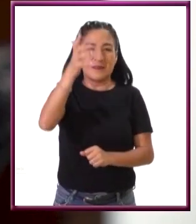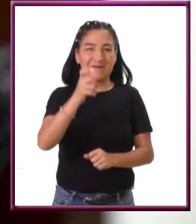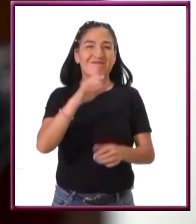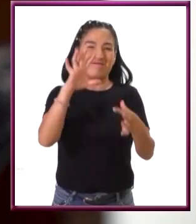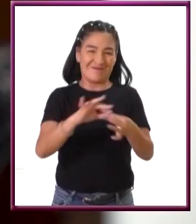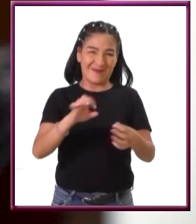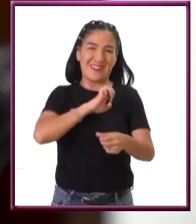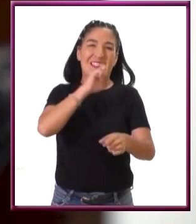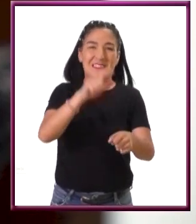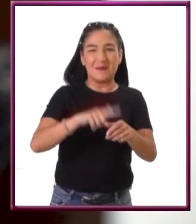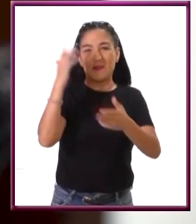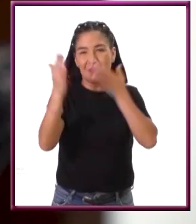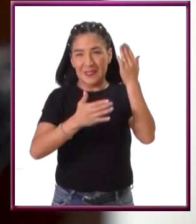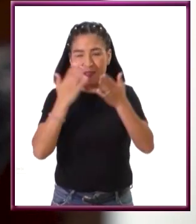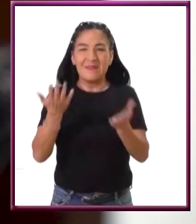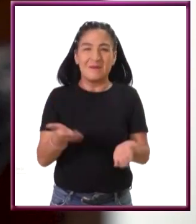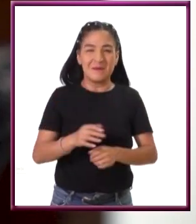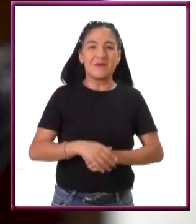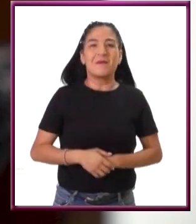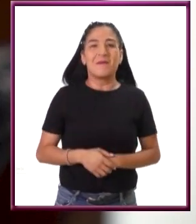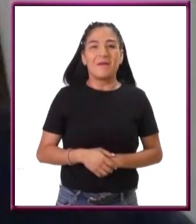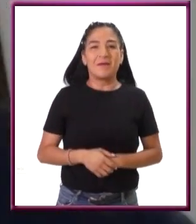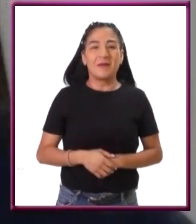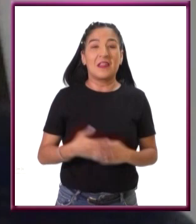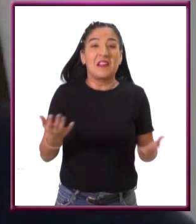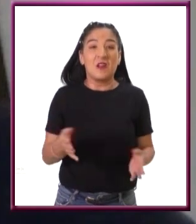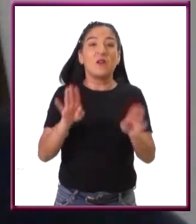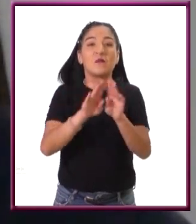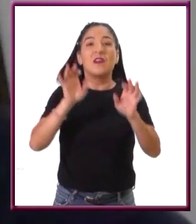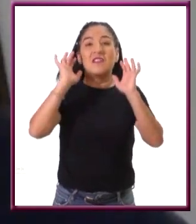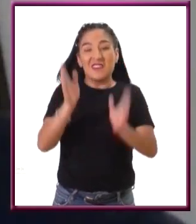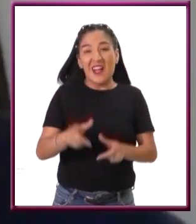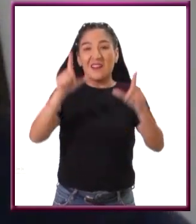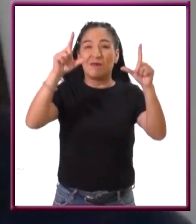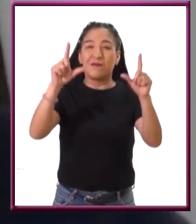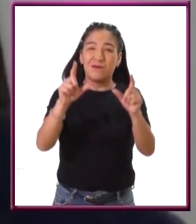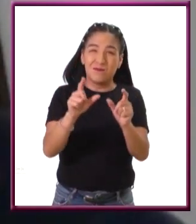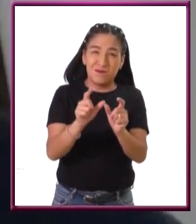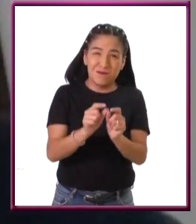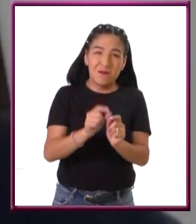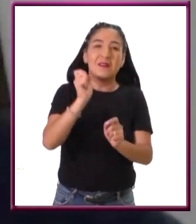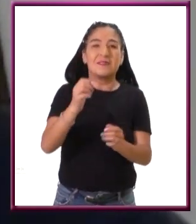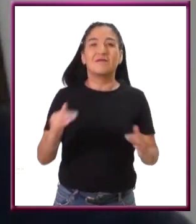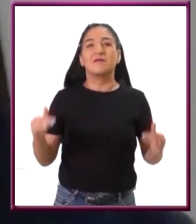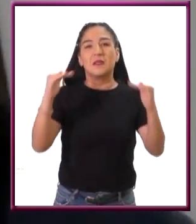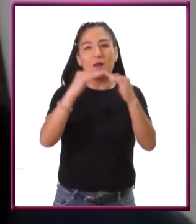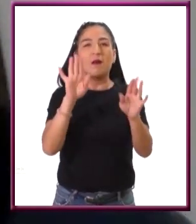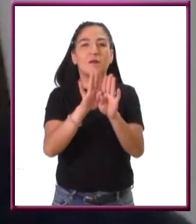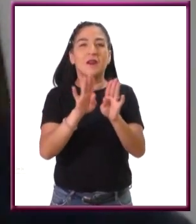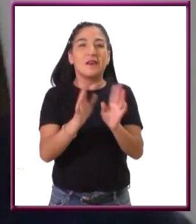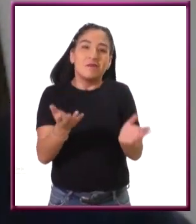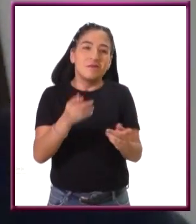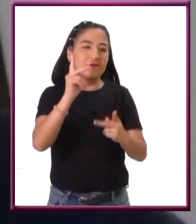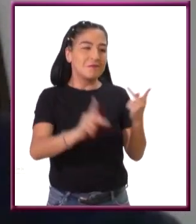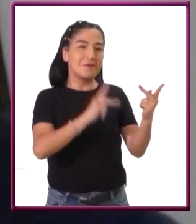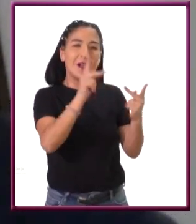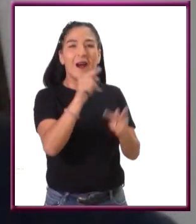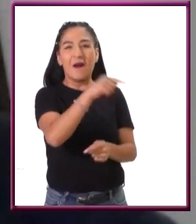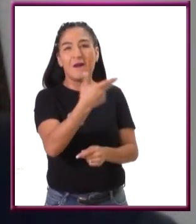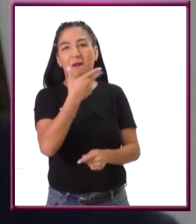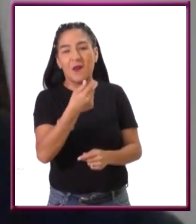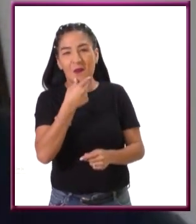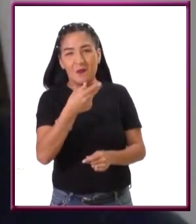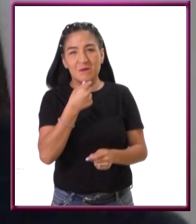como lo dicen especialistas como Alda Facio, por ejemplo, hemos reducido la igualdad a compararnos con los